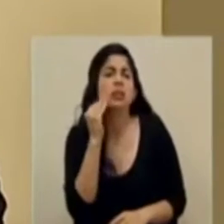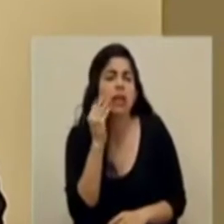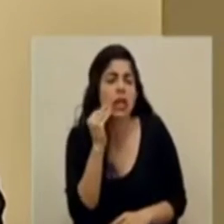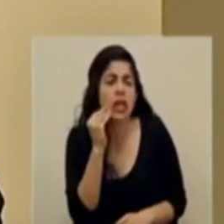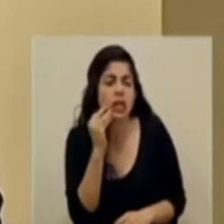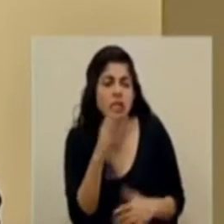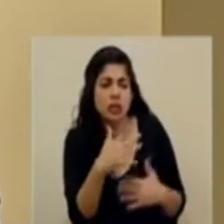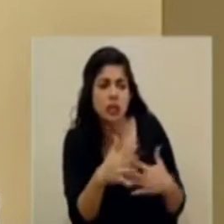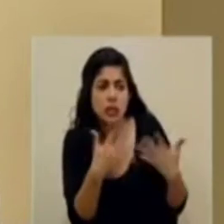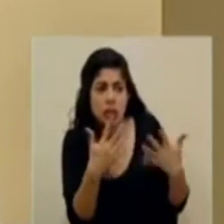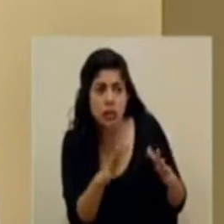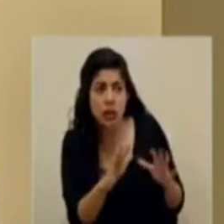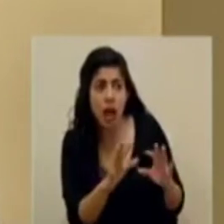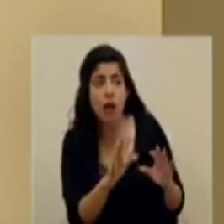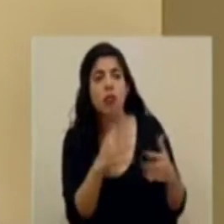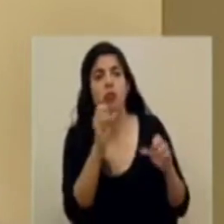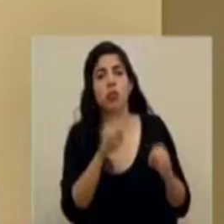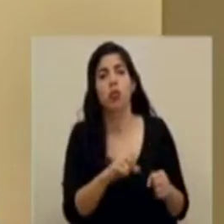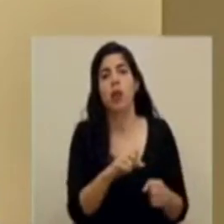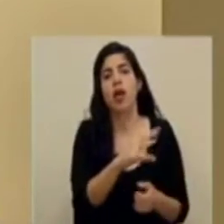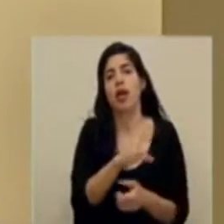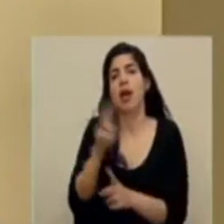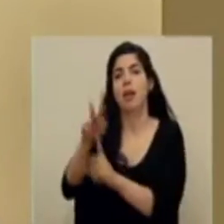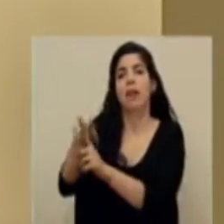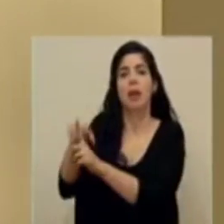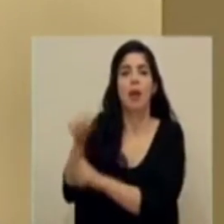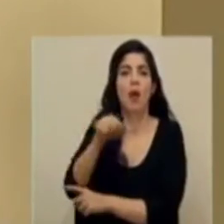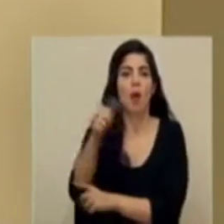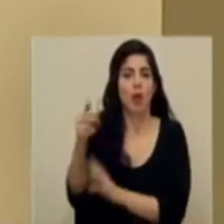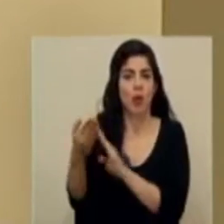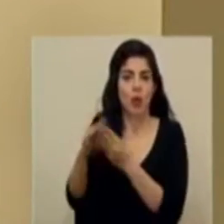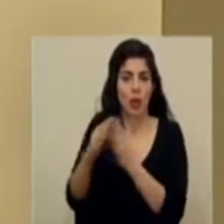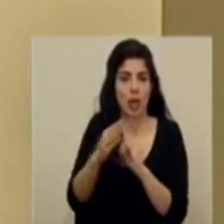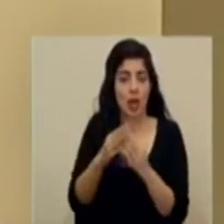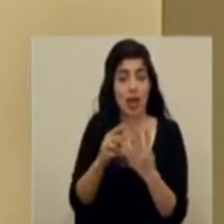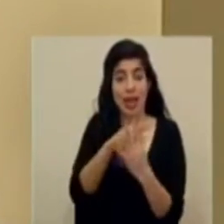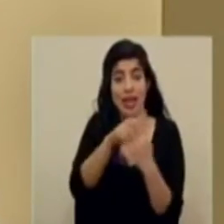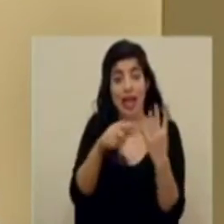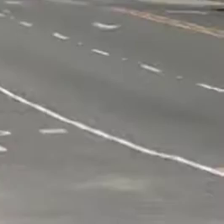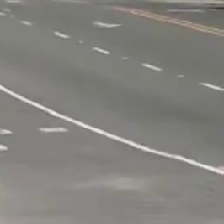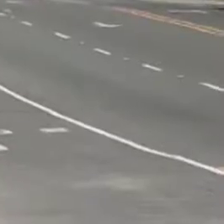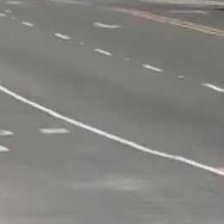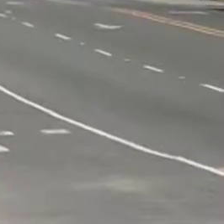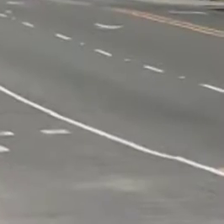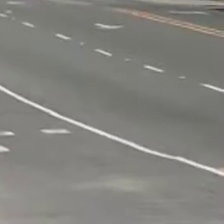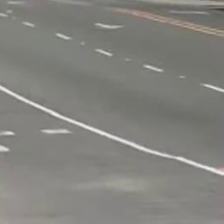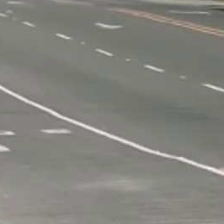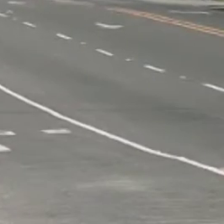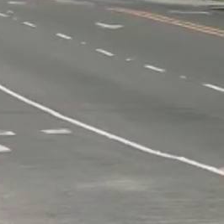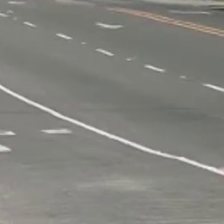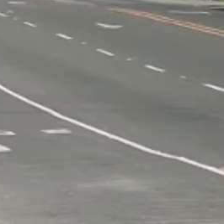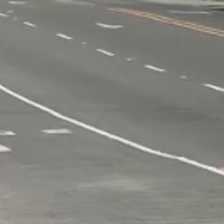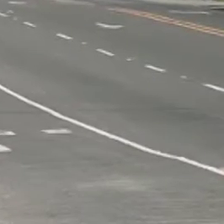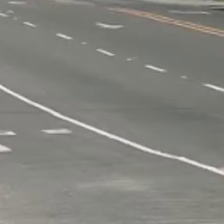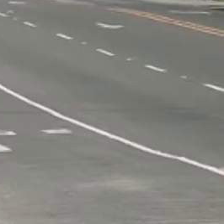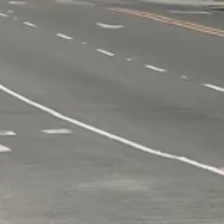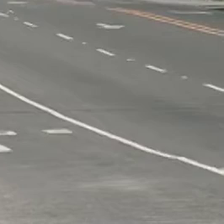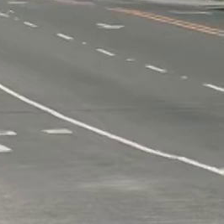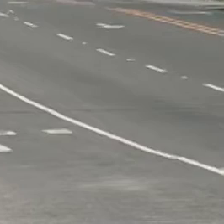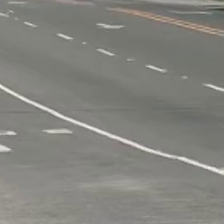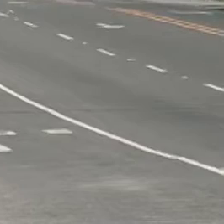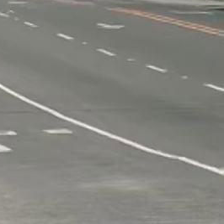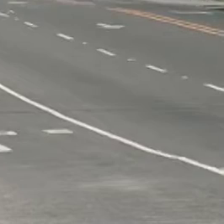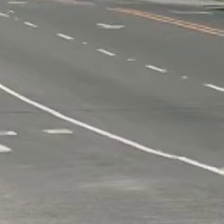ser replicadas a otras comunidades vemos tres cantones que son altamente densos llanta altamente de esos poblados en la